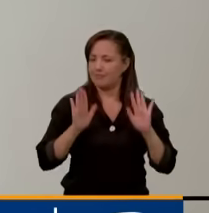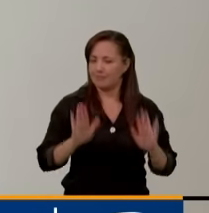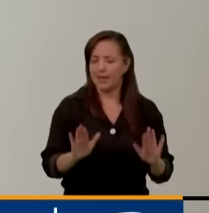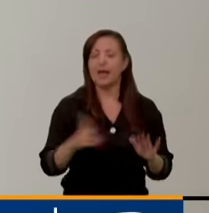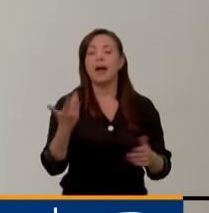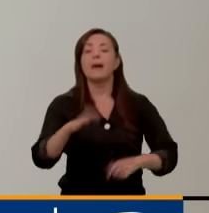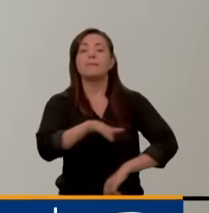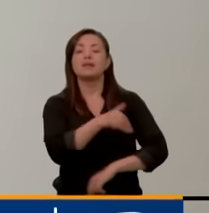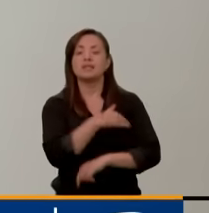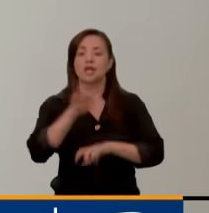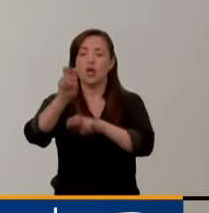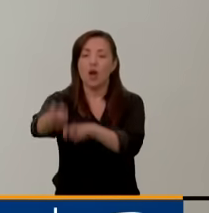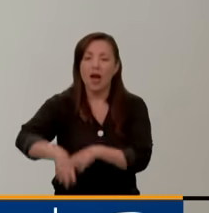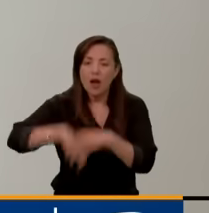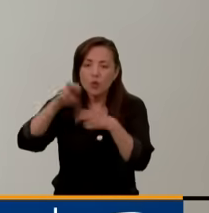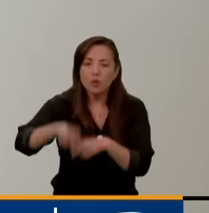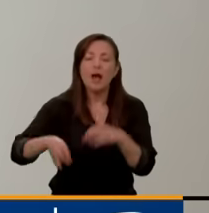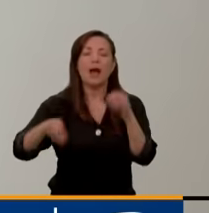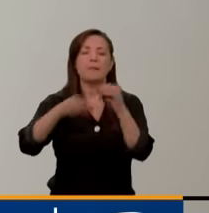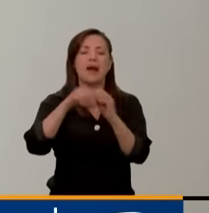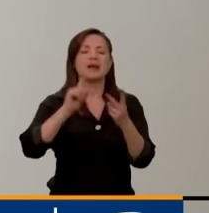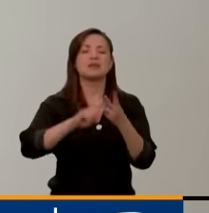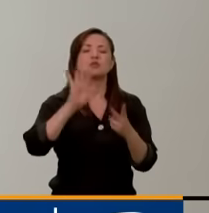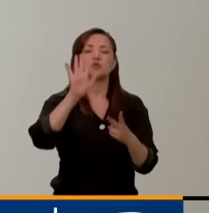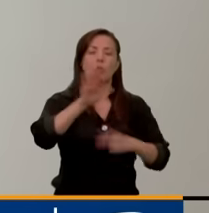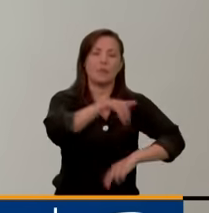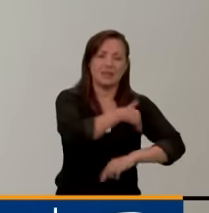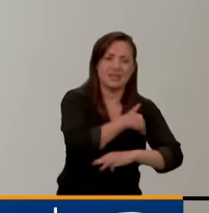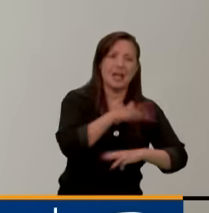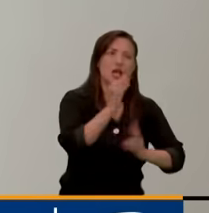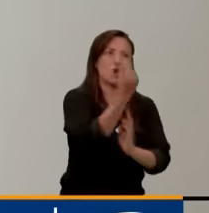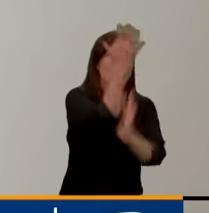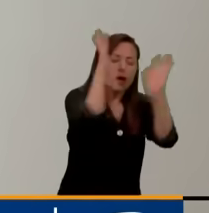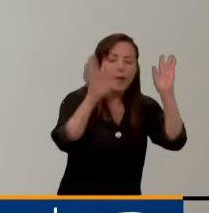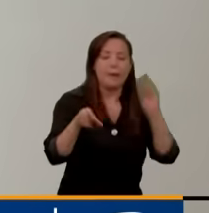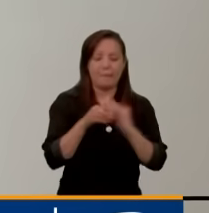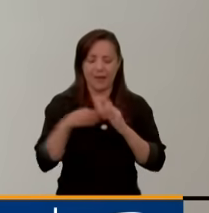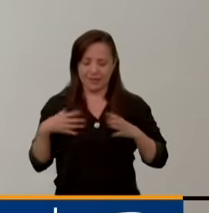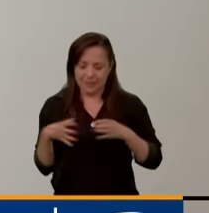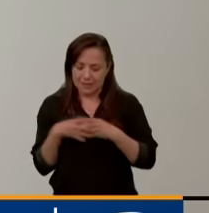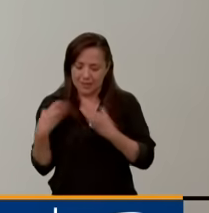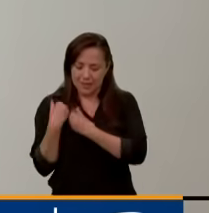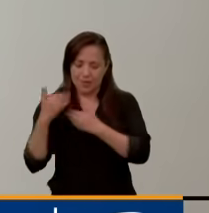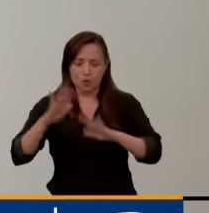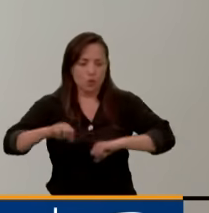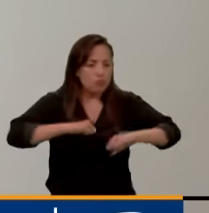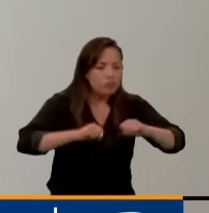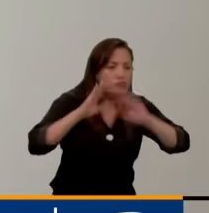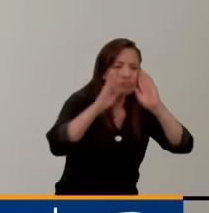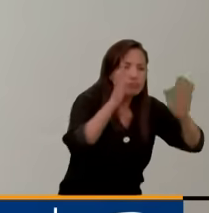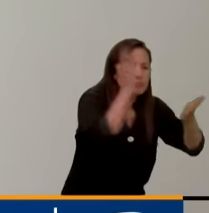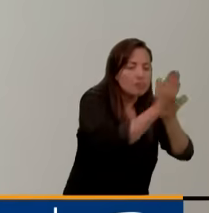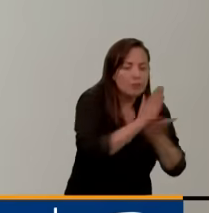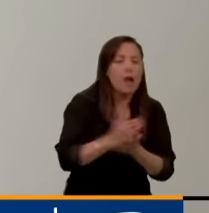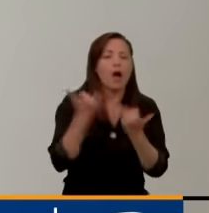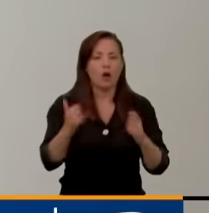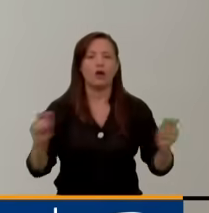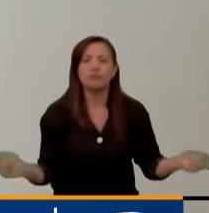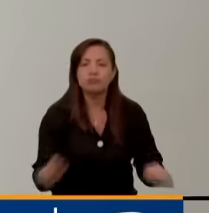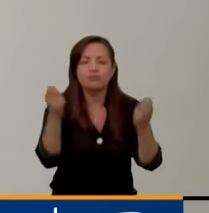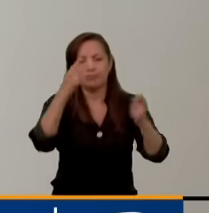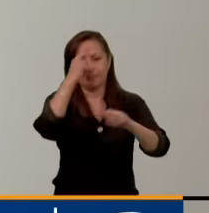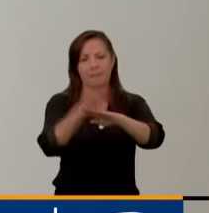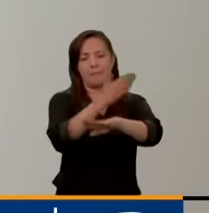de Agricultura, junto con el Ministerio del Medio Ambiente y nosotros, Comunidad Nacional para la Gestión del Riesgo, estamos haciendo campañas de prevención